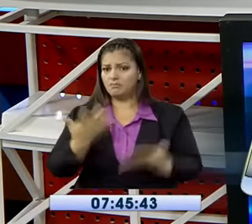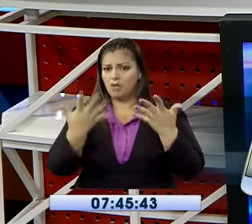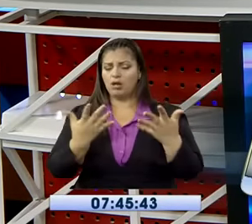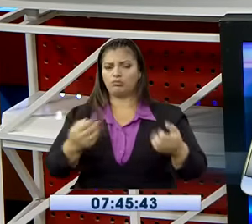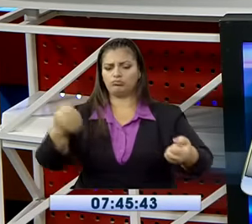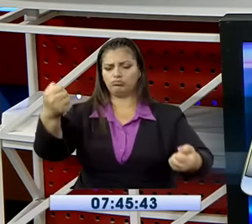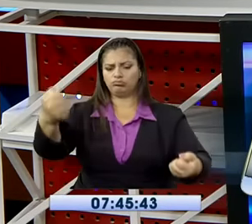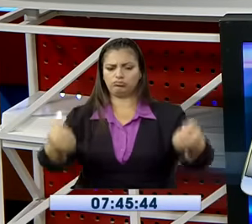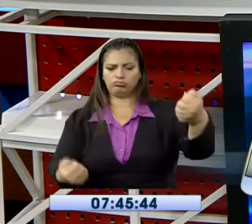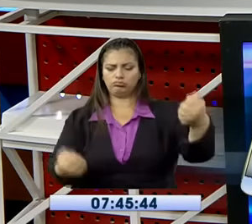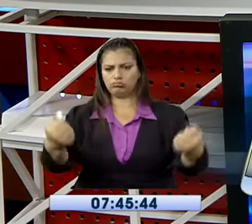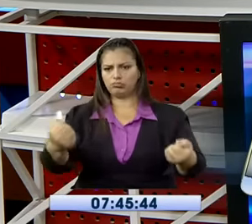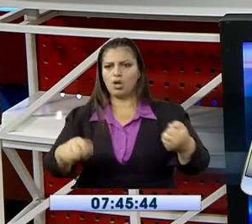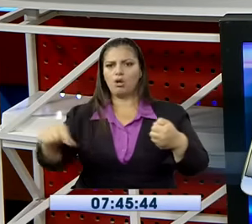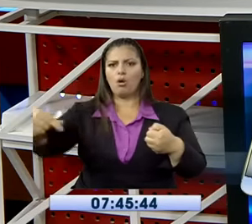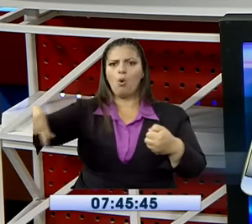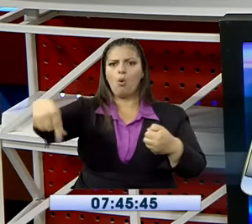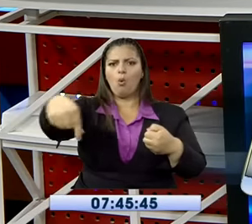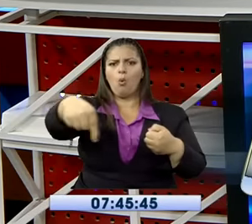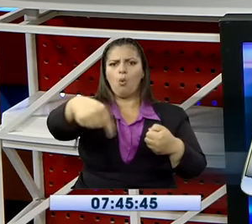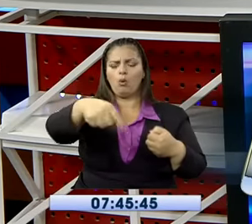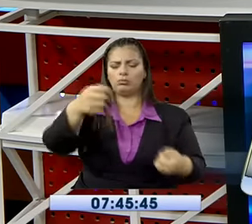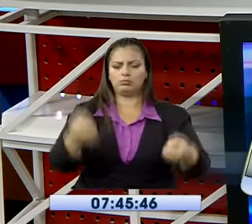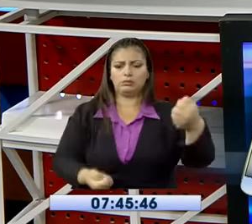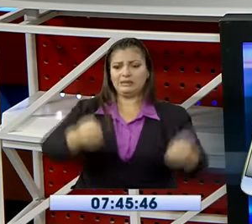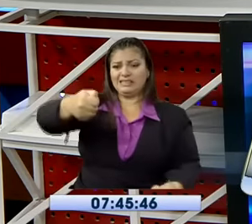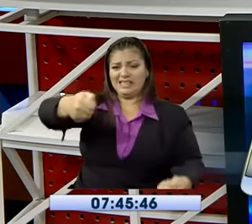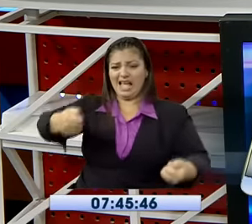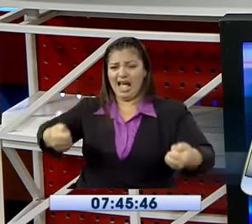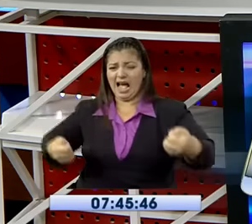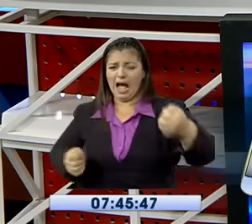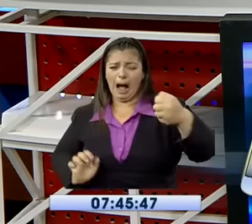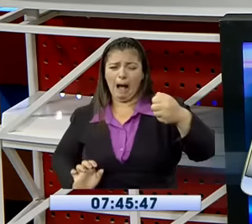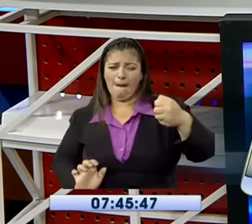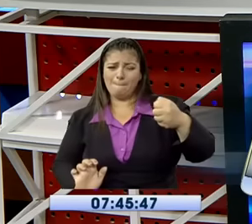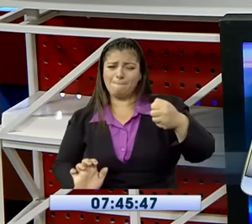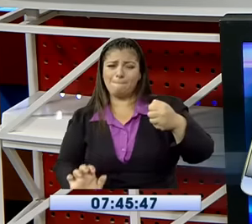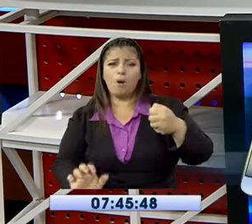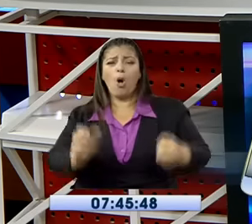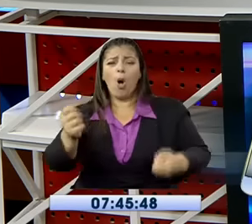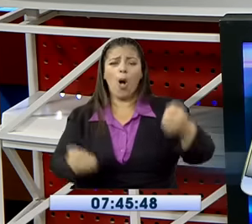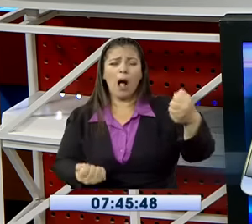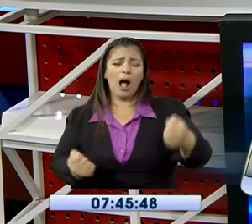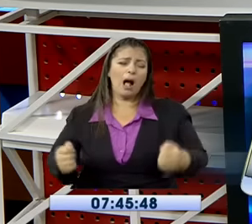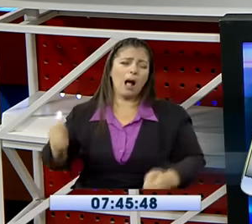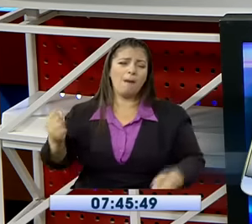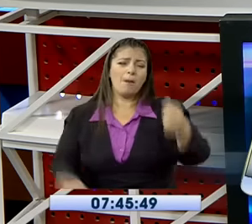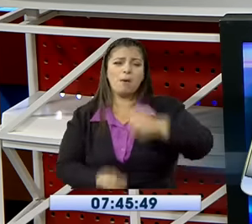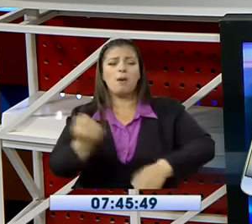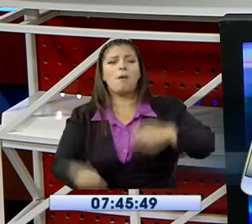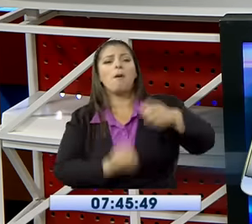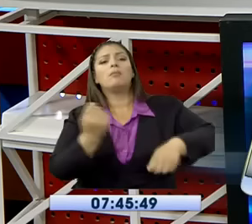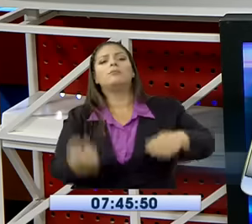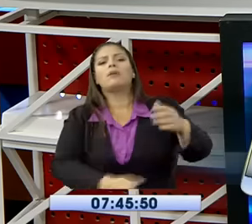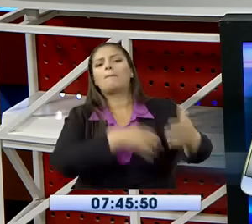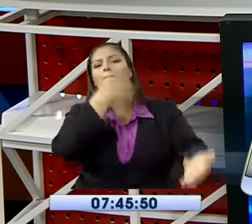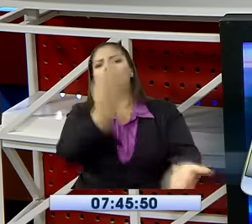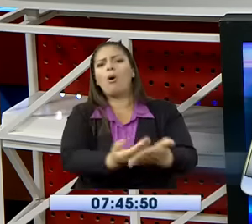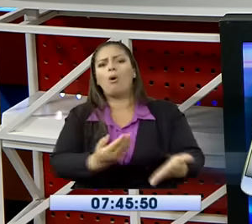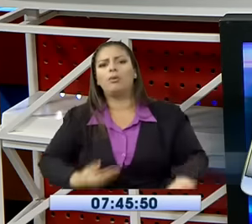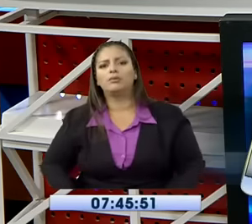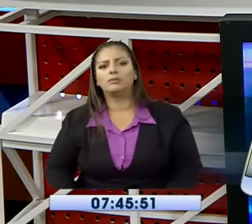con una mano aquí el perro o el niño y se atraviesa el perro qué tiene que hacer frenar el niño sale volando por la ventana o el perro sale volando por la ventana verdad eso